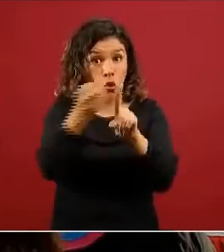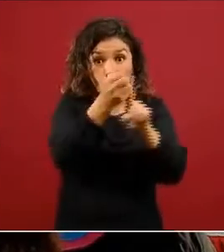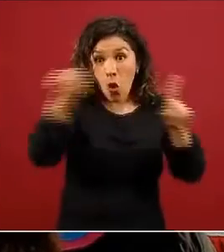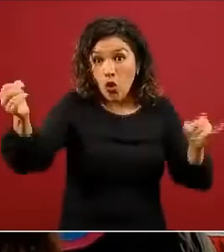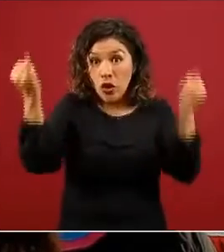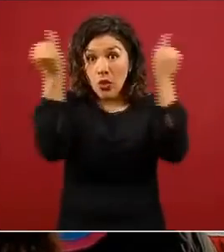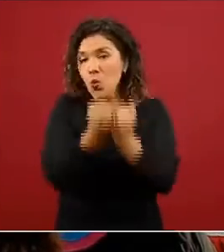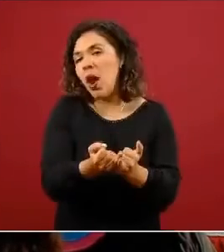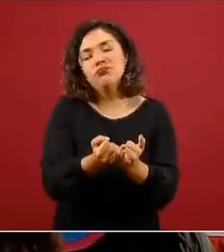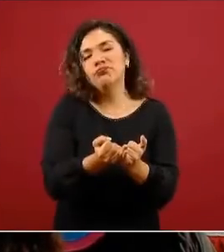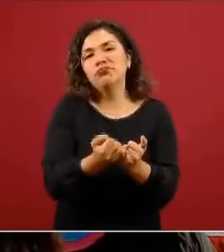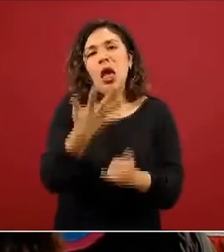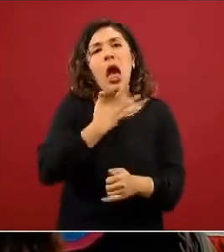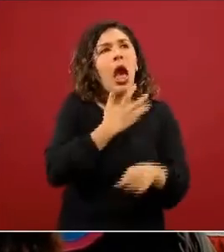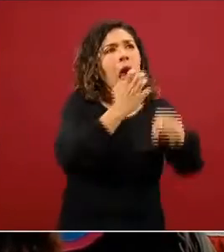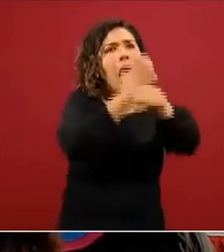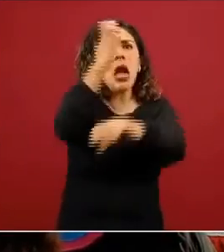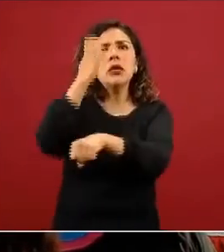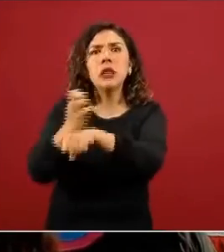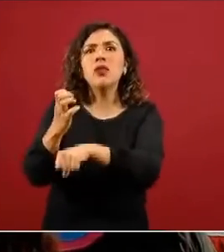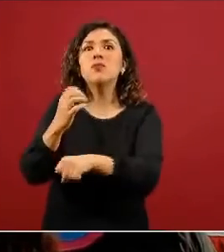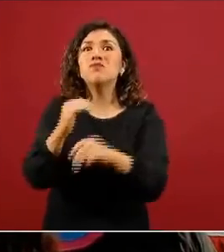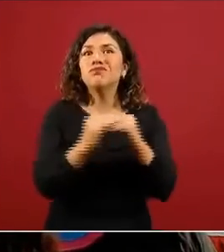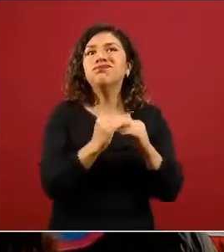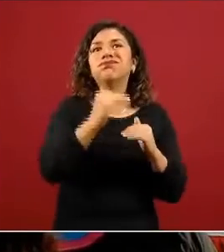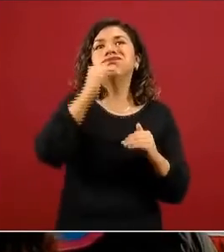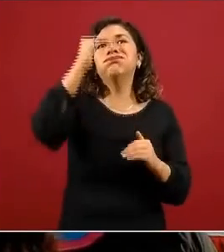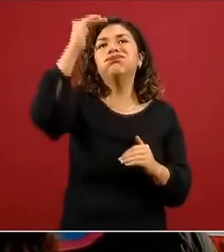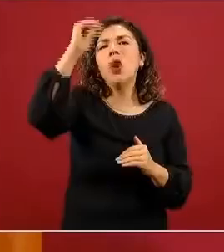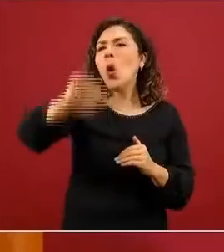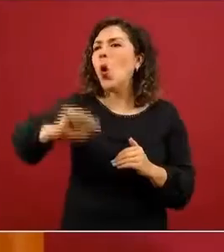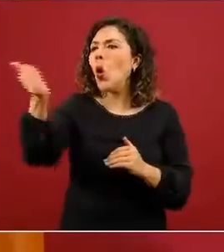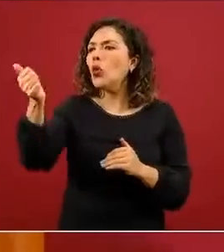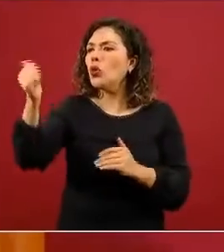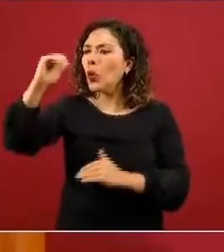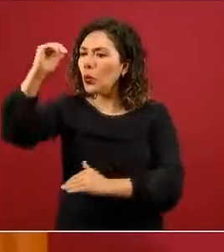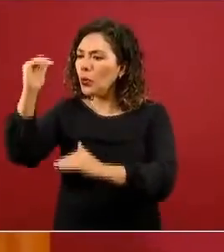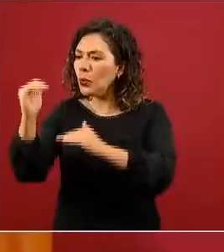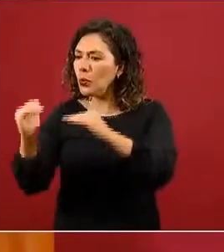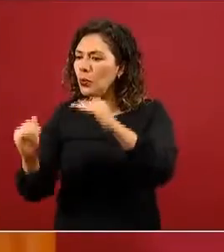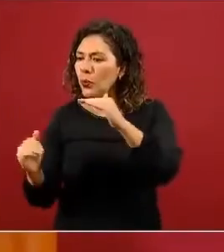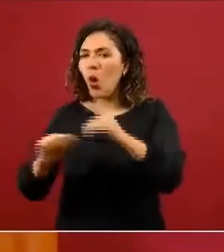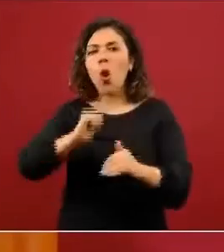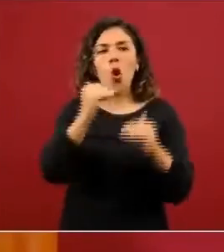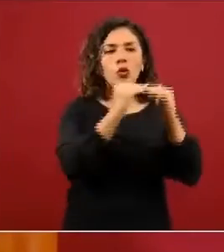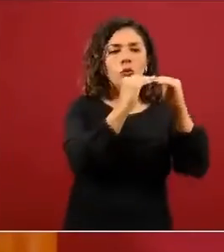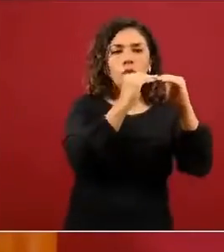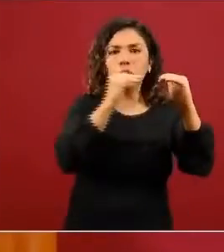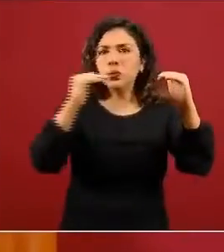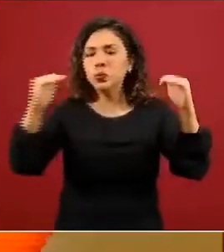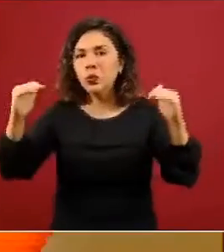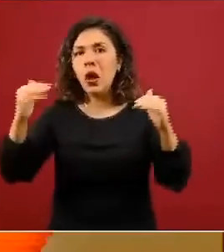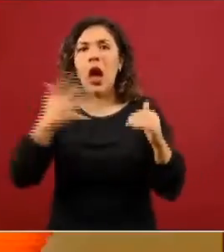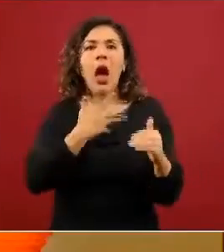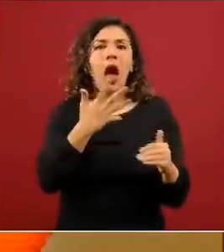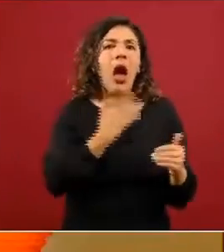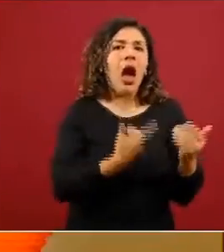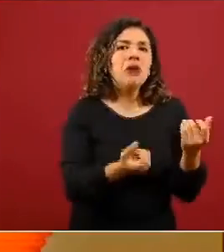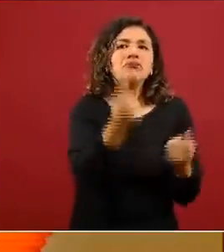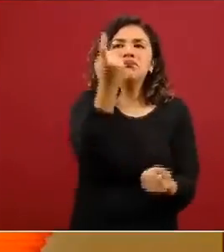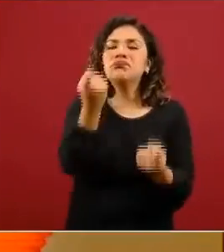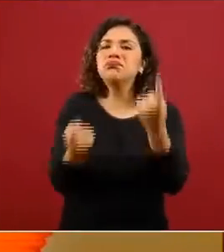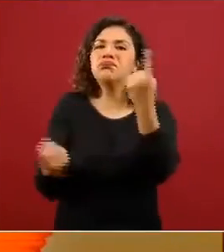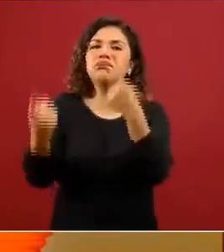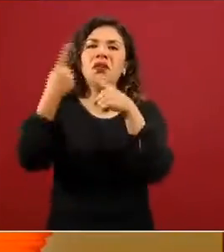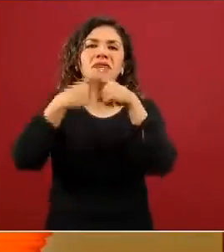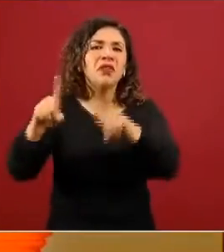sincronizadas. Mientras que tenemos entidades federativas que van a la alza, hay entidades federativas que están en una meseta, hay entidades federativas que ya